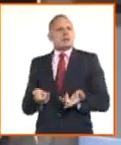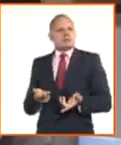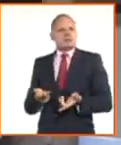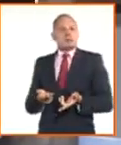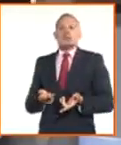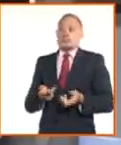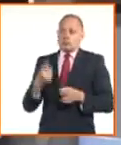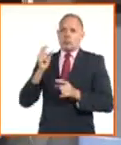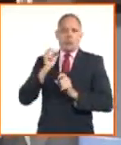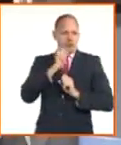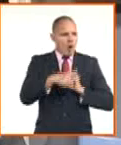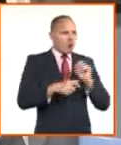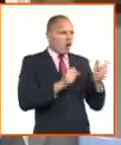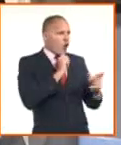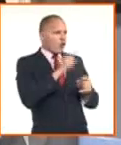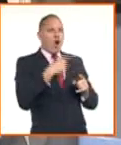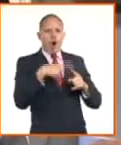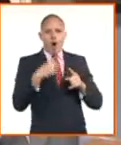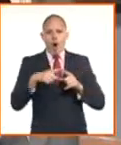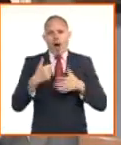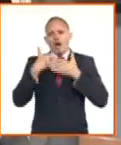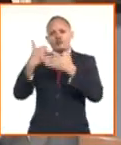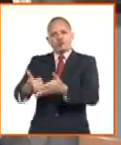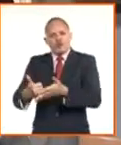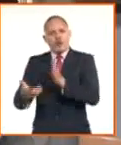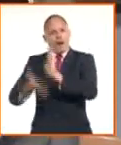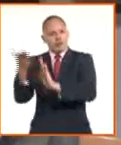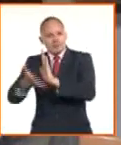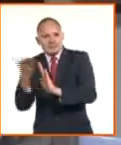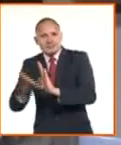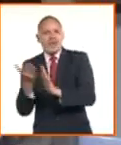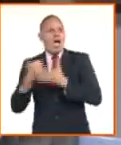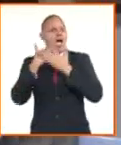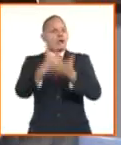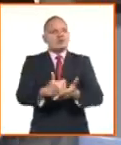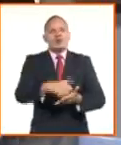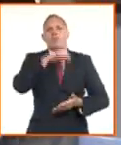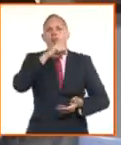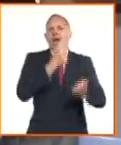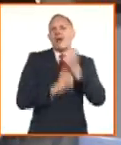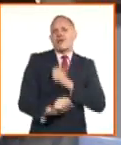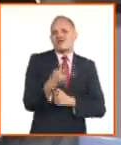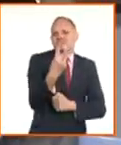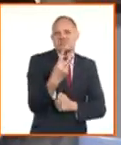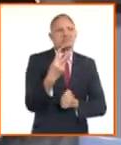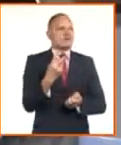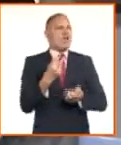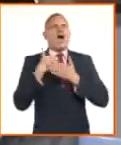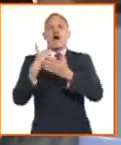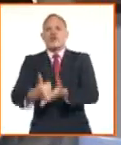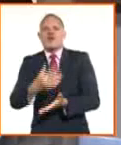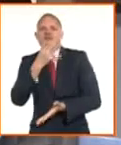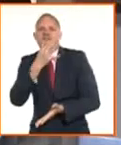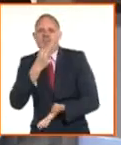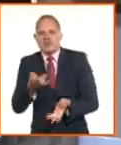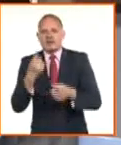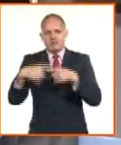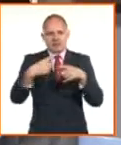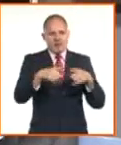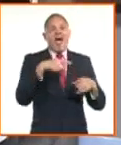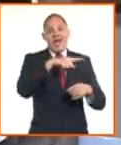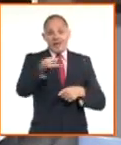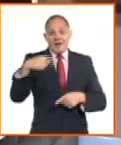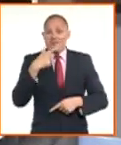captar, van en función de esa equidad y justicia social, y tenemos que buscar una sociedad que sea cada vez más equitativa en ese